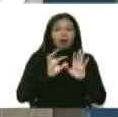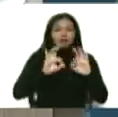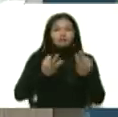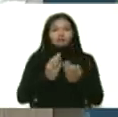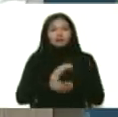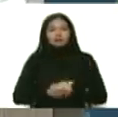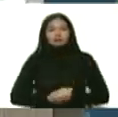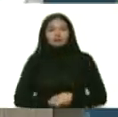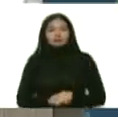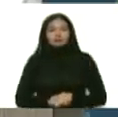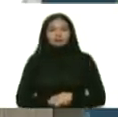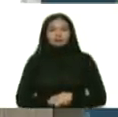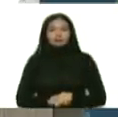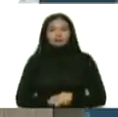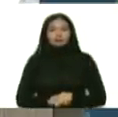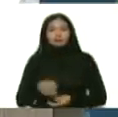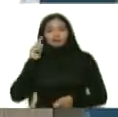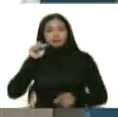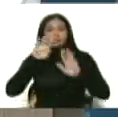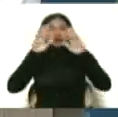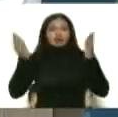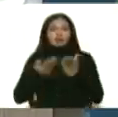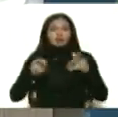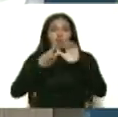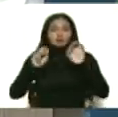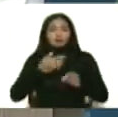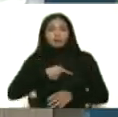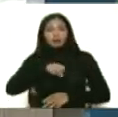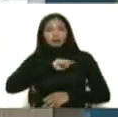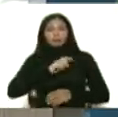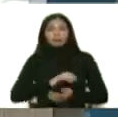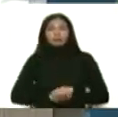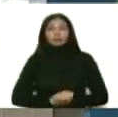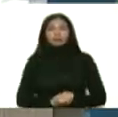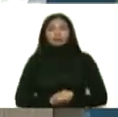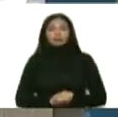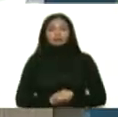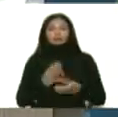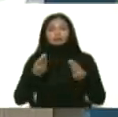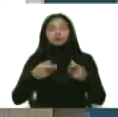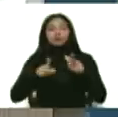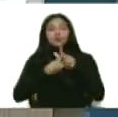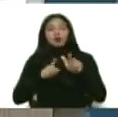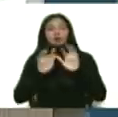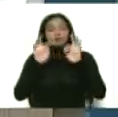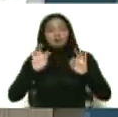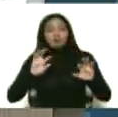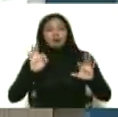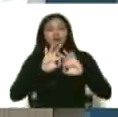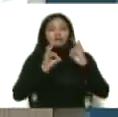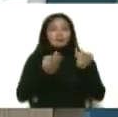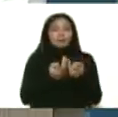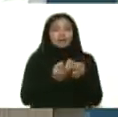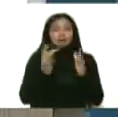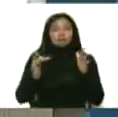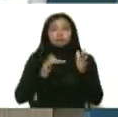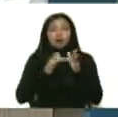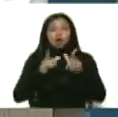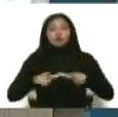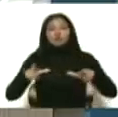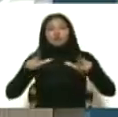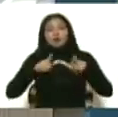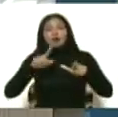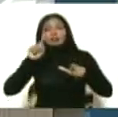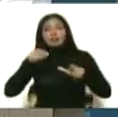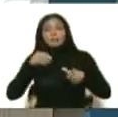familiares. Eso ha ocurrido en todas partes del mundo. En España tuvieron muchísimos casos de contagios intrafamiliares o contagios en sitios